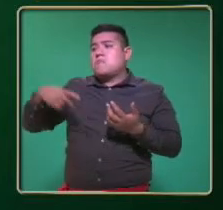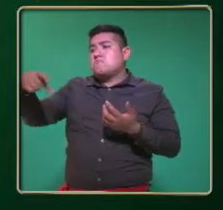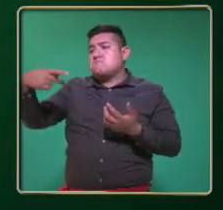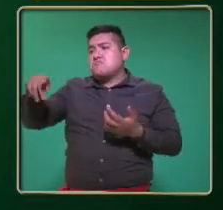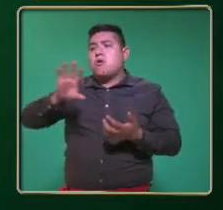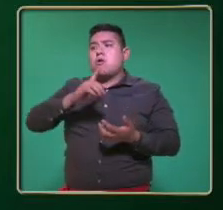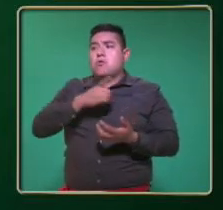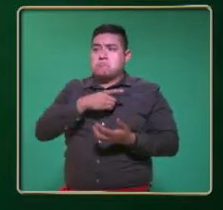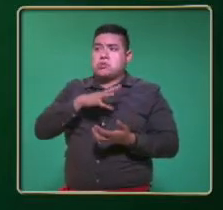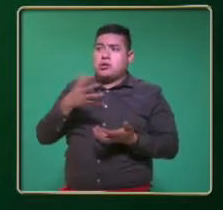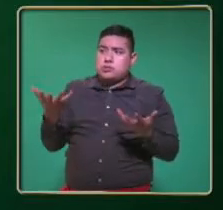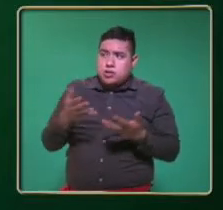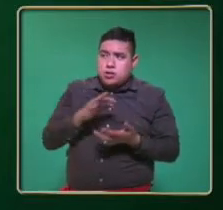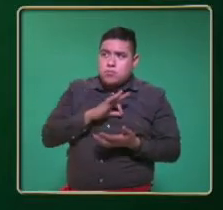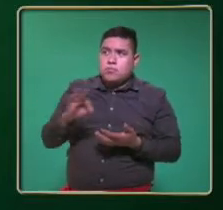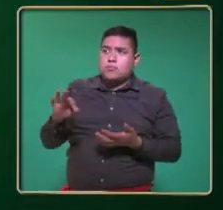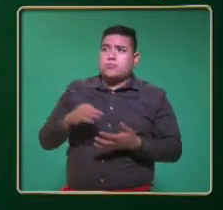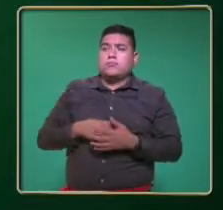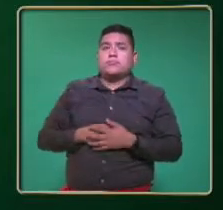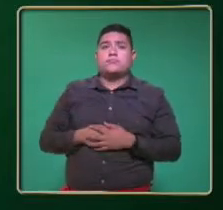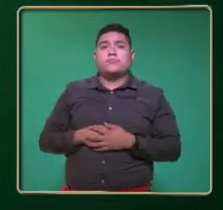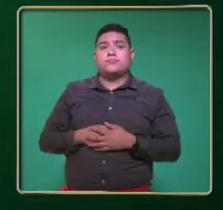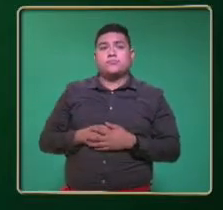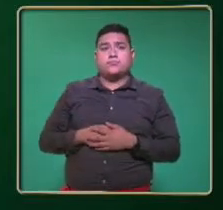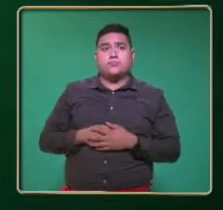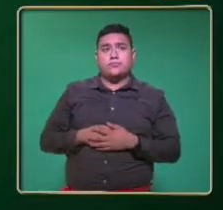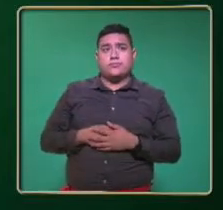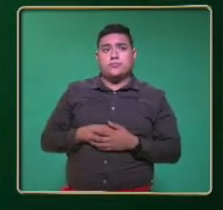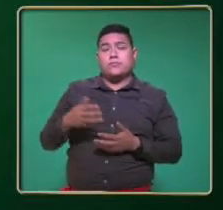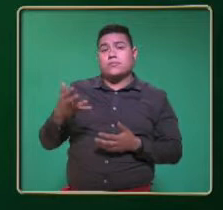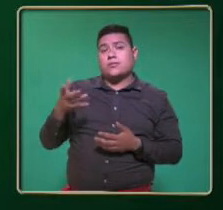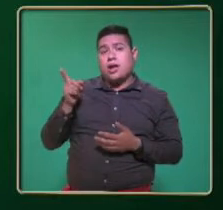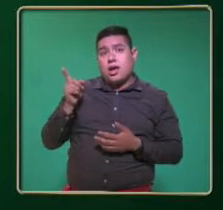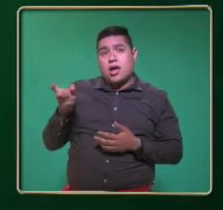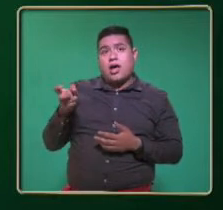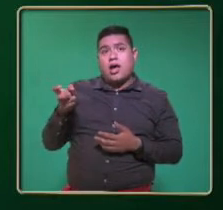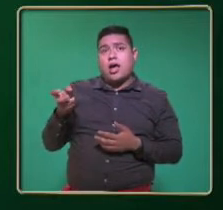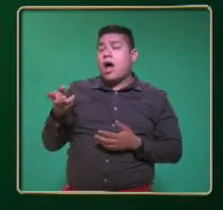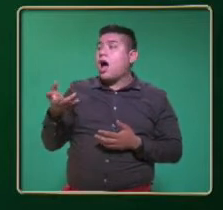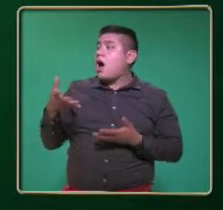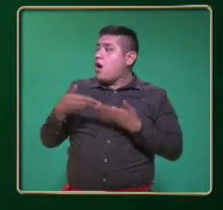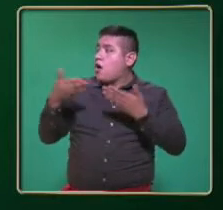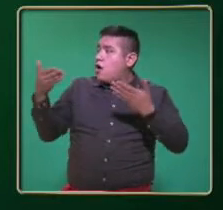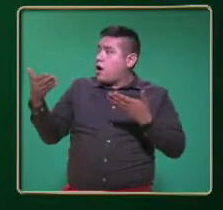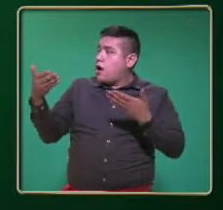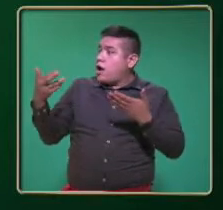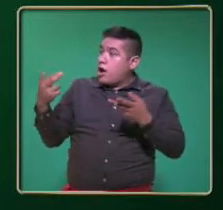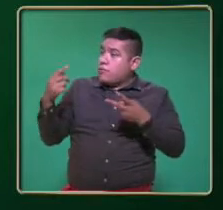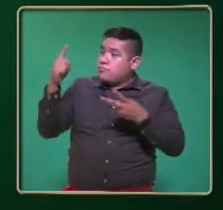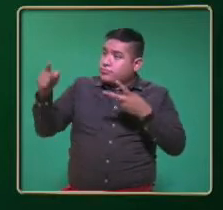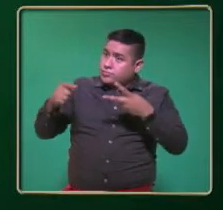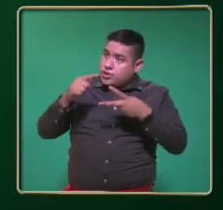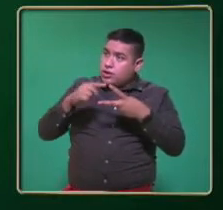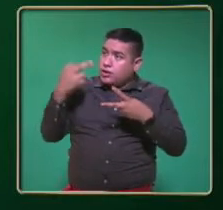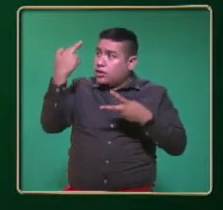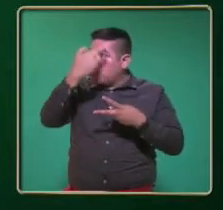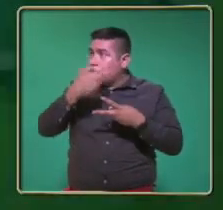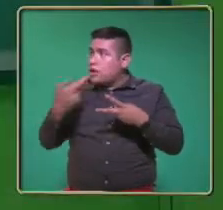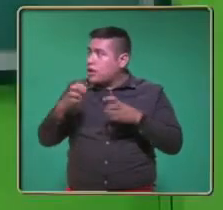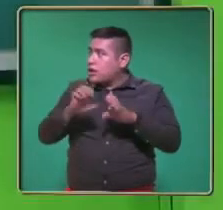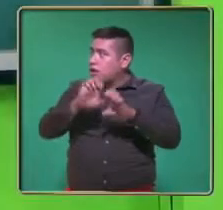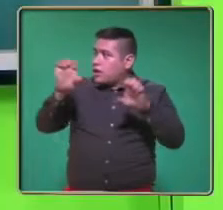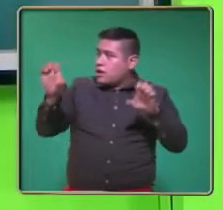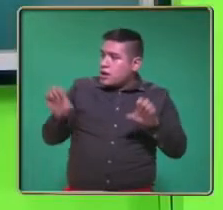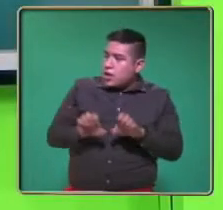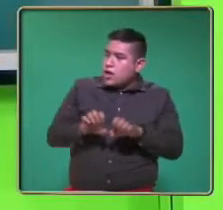solo, lo que puede hacer con ayuda. Entonces aquí a nosotros, ahora sí que analizar el caso, entre el equipo, la escuela